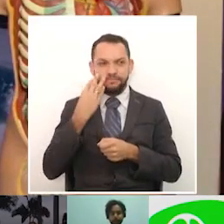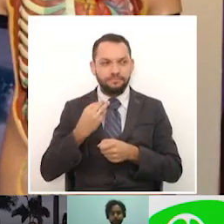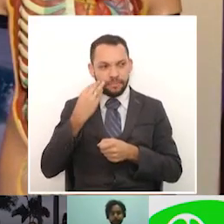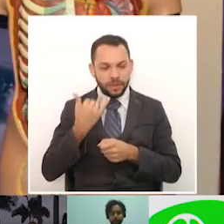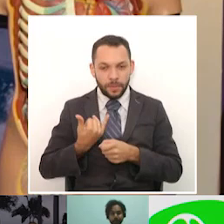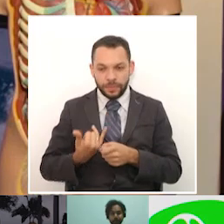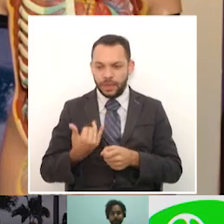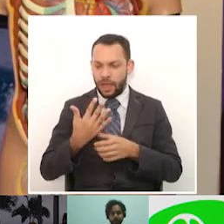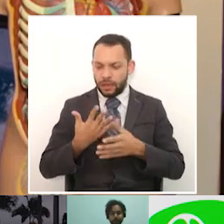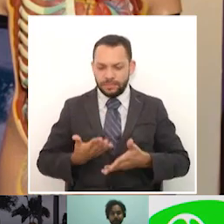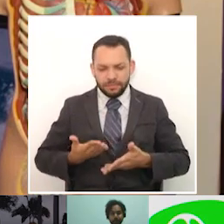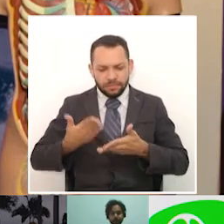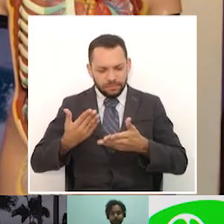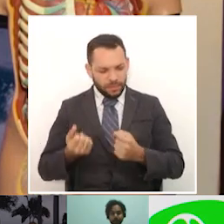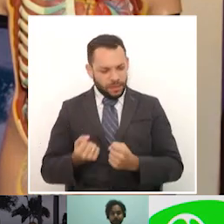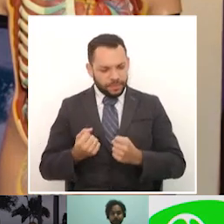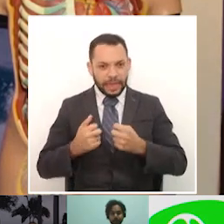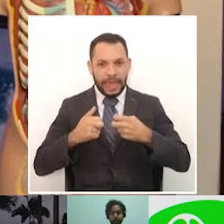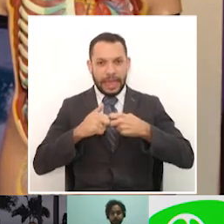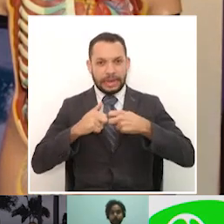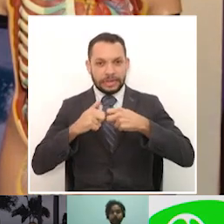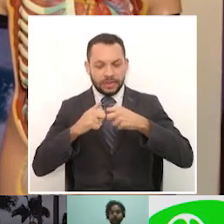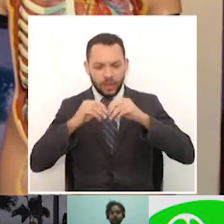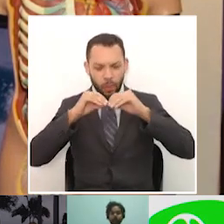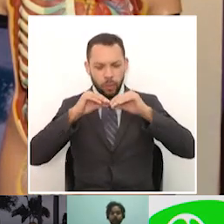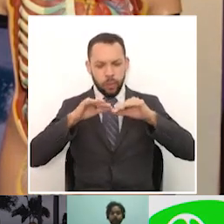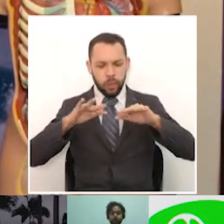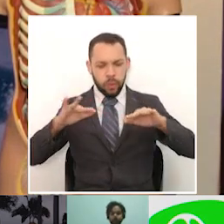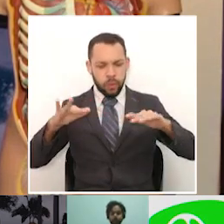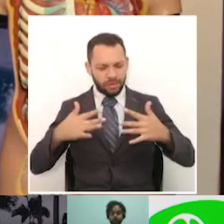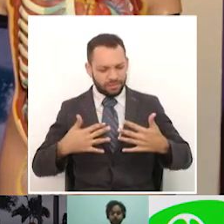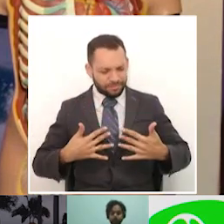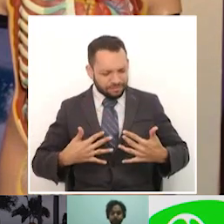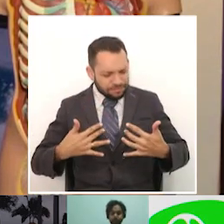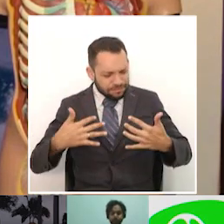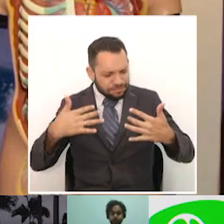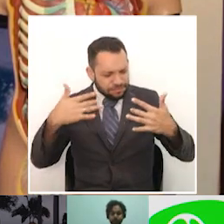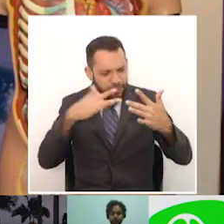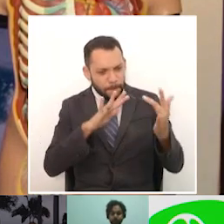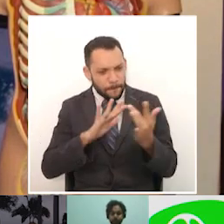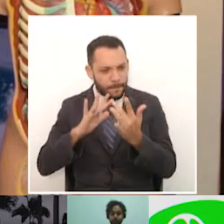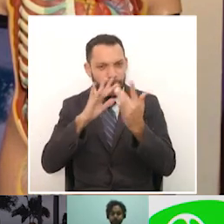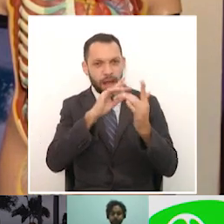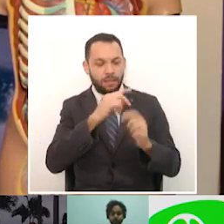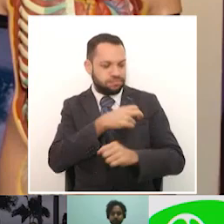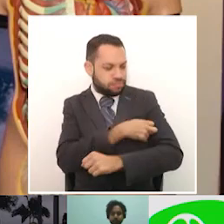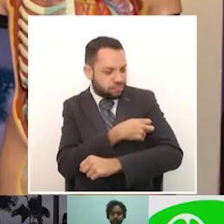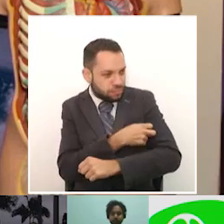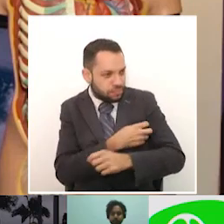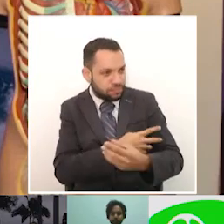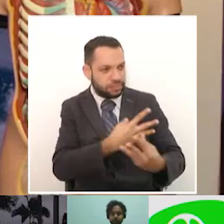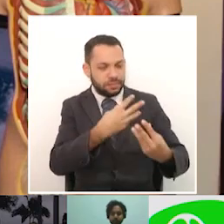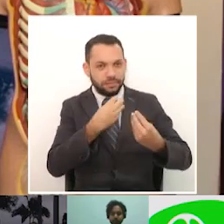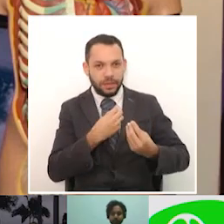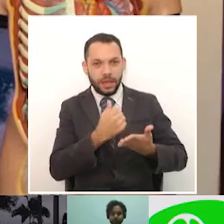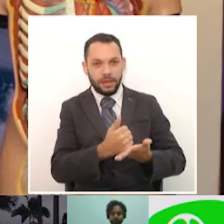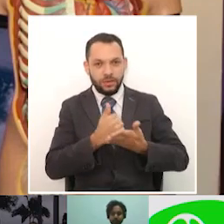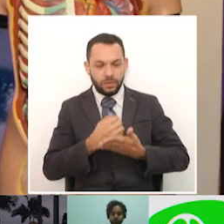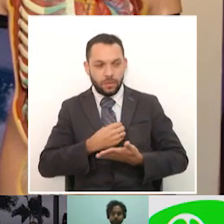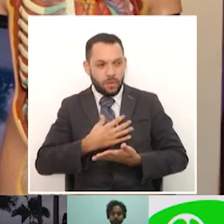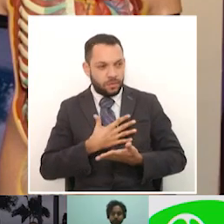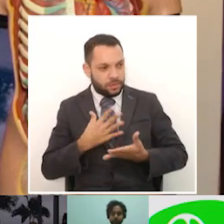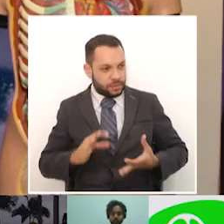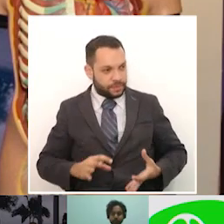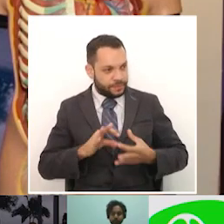nivel espiritual y energéticamente muy linda, porque por esta ciudad han pasado grandes maestros como Shivananda, que él lo mencionaba ahí, que ha